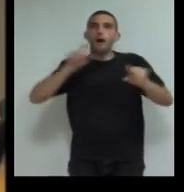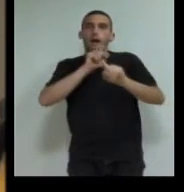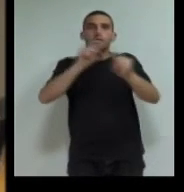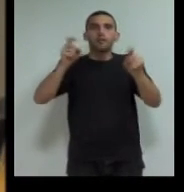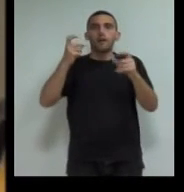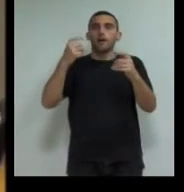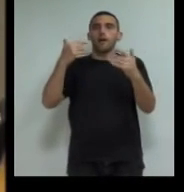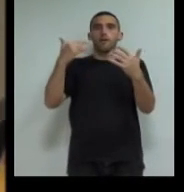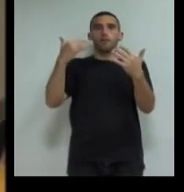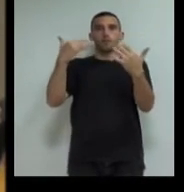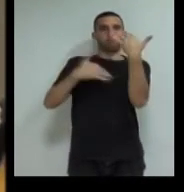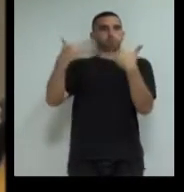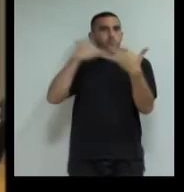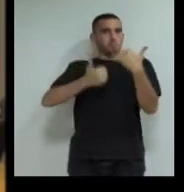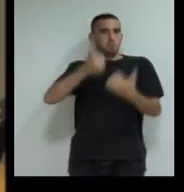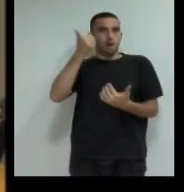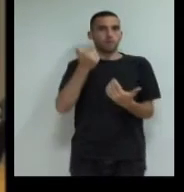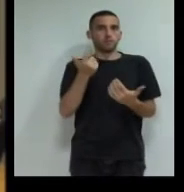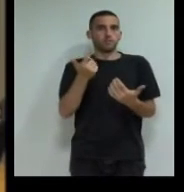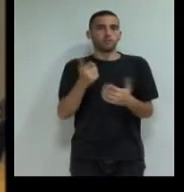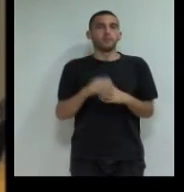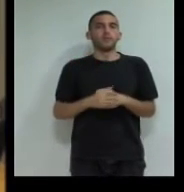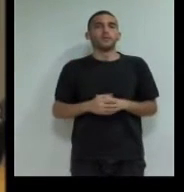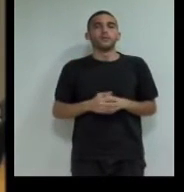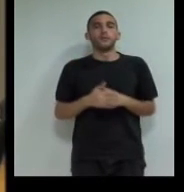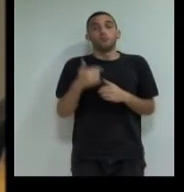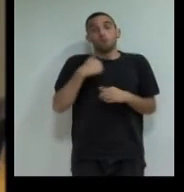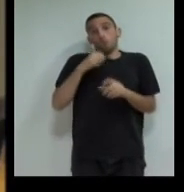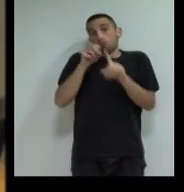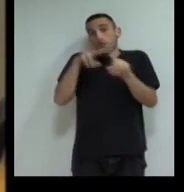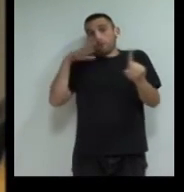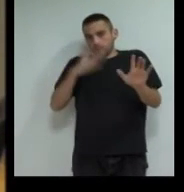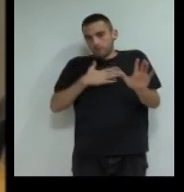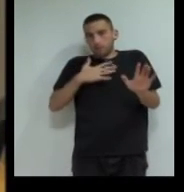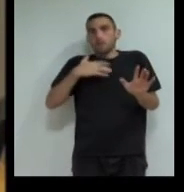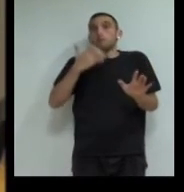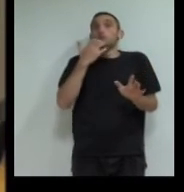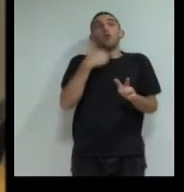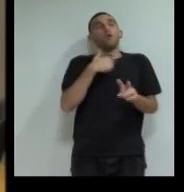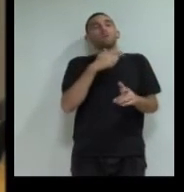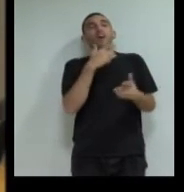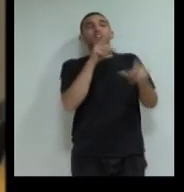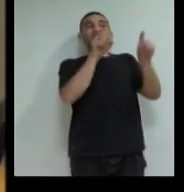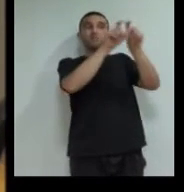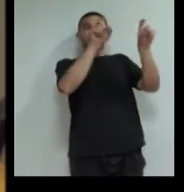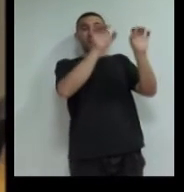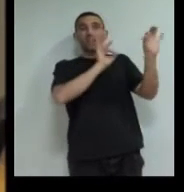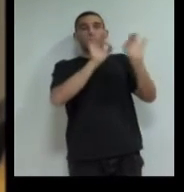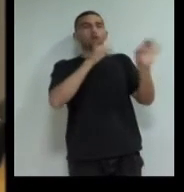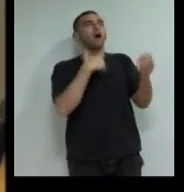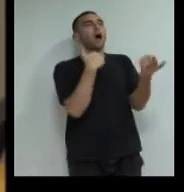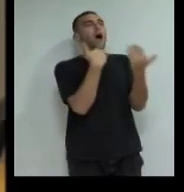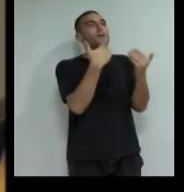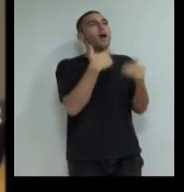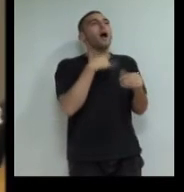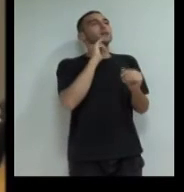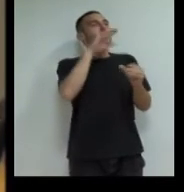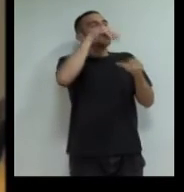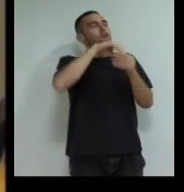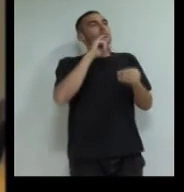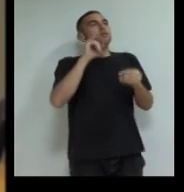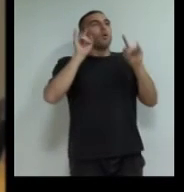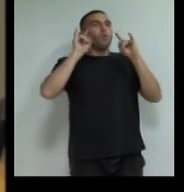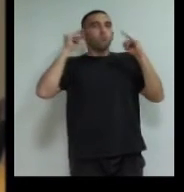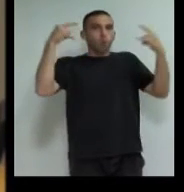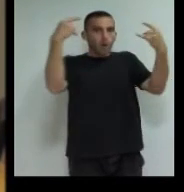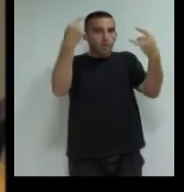final, esto es ya a punto de vista mío, si tú hablas con un teatro, vale, te aseguras, vale, bucle magnético, al